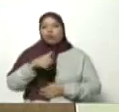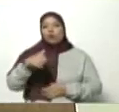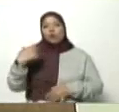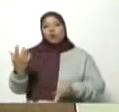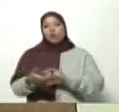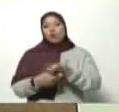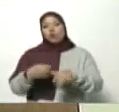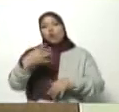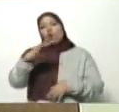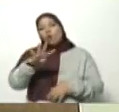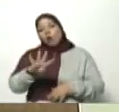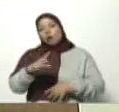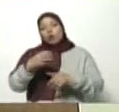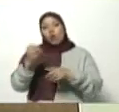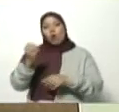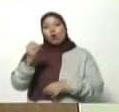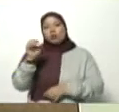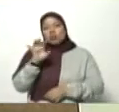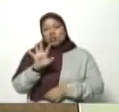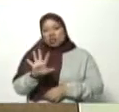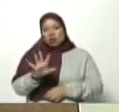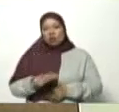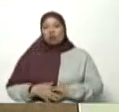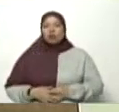menos 4 o 5 promovidos por Estados Unidos.